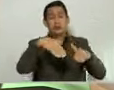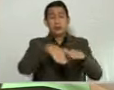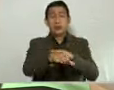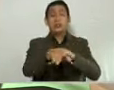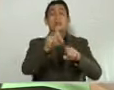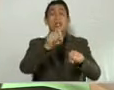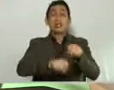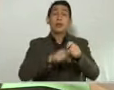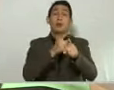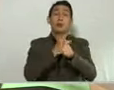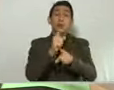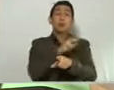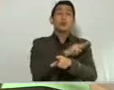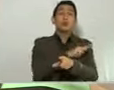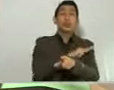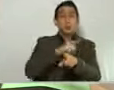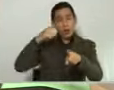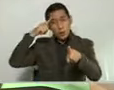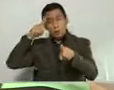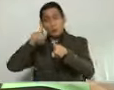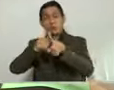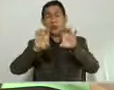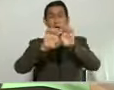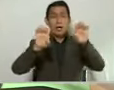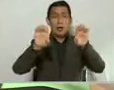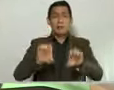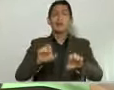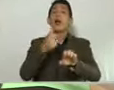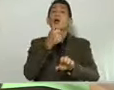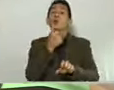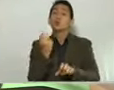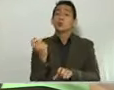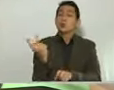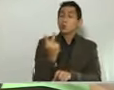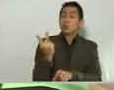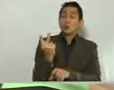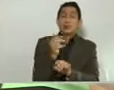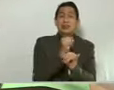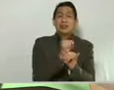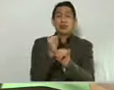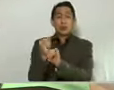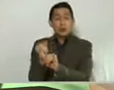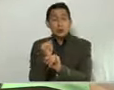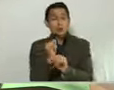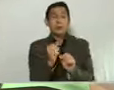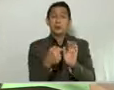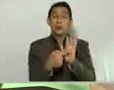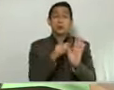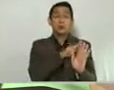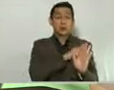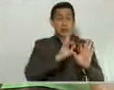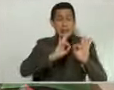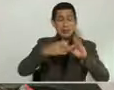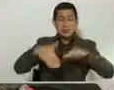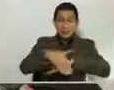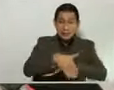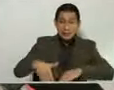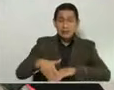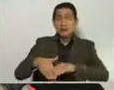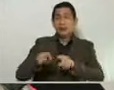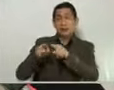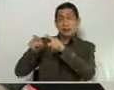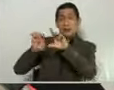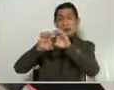con Interagua, con EMAPAC. Abrimos una calle, vemos tuberías dañadas, no podemos continuar, tienen que ellos corregir el defecto y nosotros cerrar